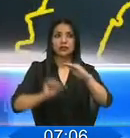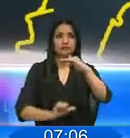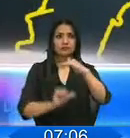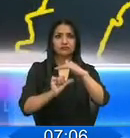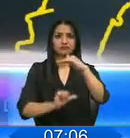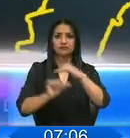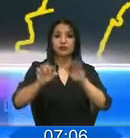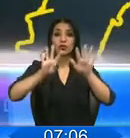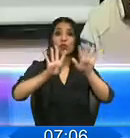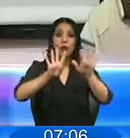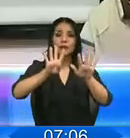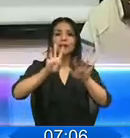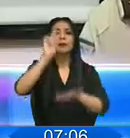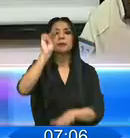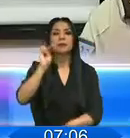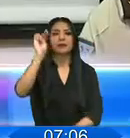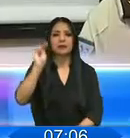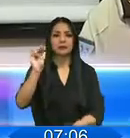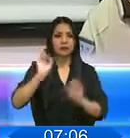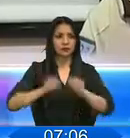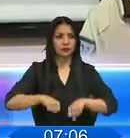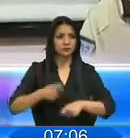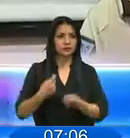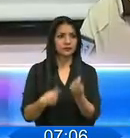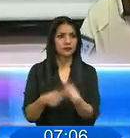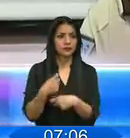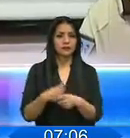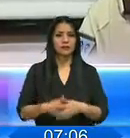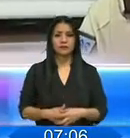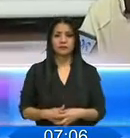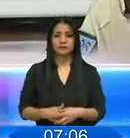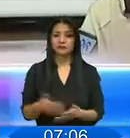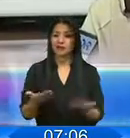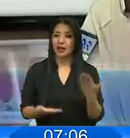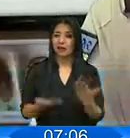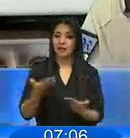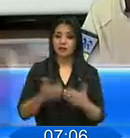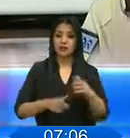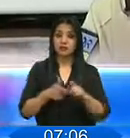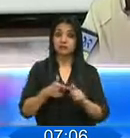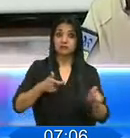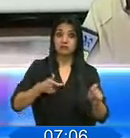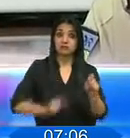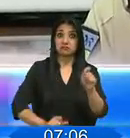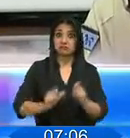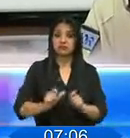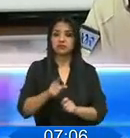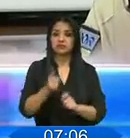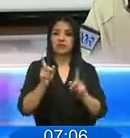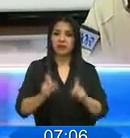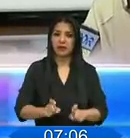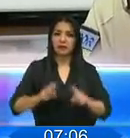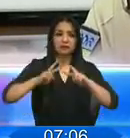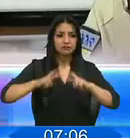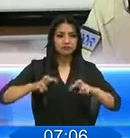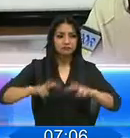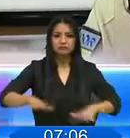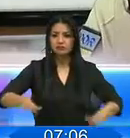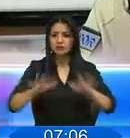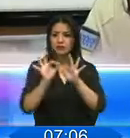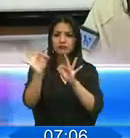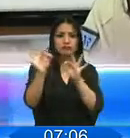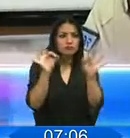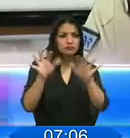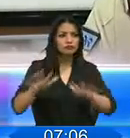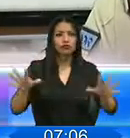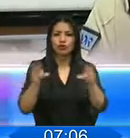nueve milímetros y es posible es una presunción de que de salida en un rastrillo eso hay que hacerlos los arqueos los registros respectivos